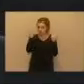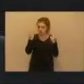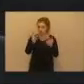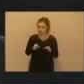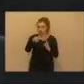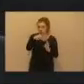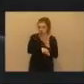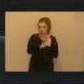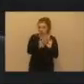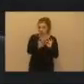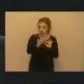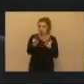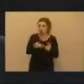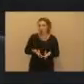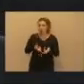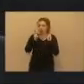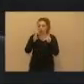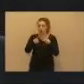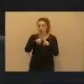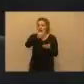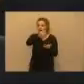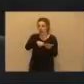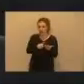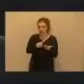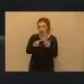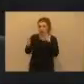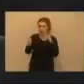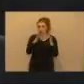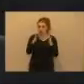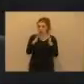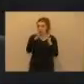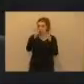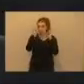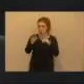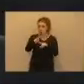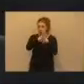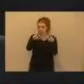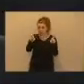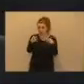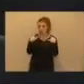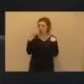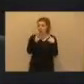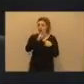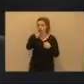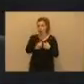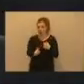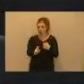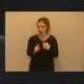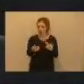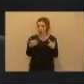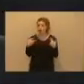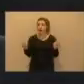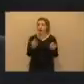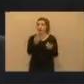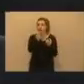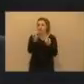tiene que autorizar una contratación de temporal por parte de alguna empresa o de alguna fundación y necesita